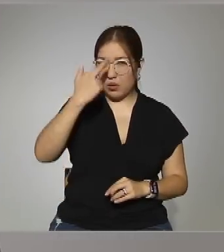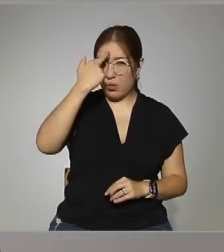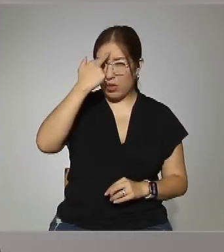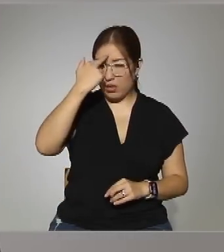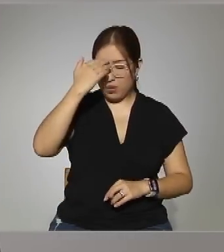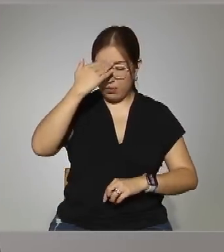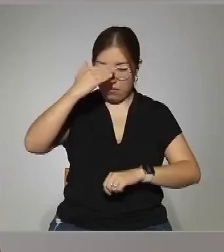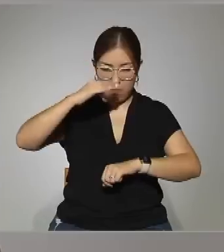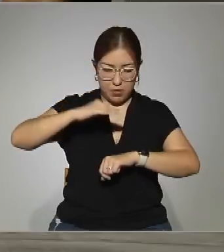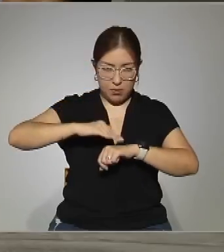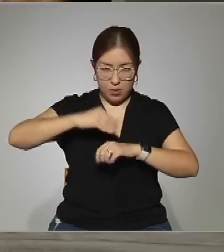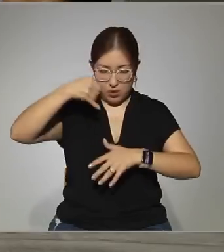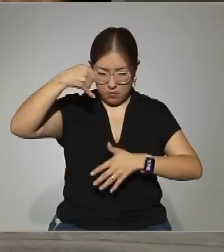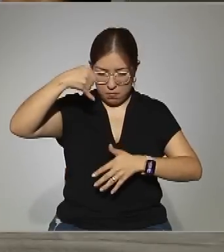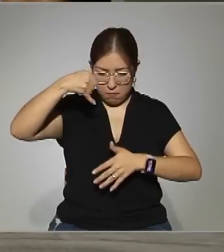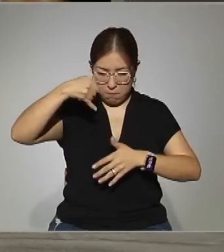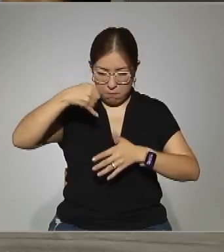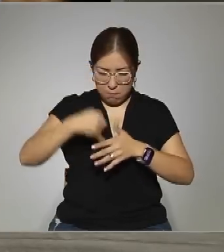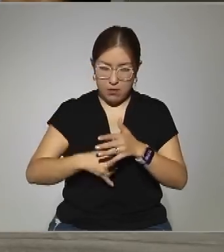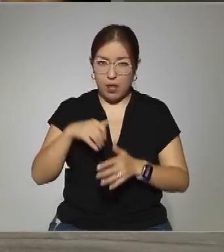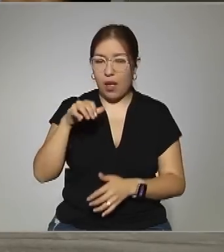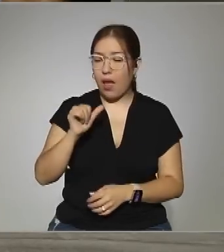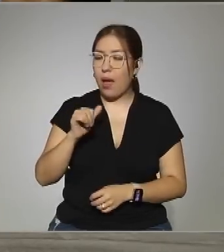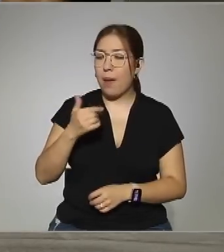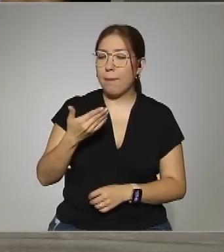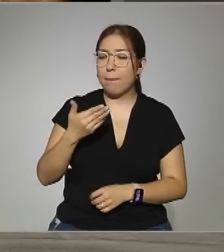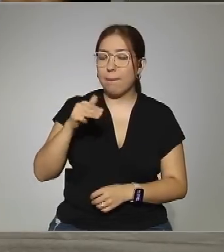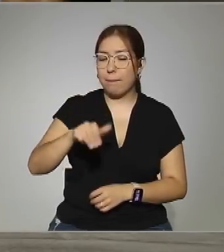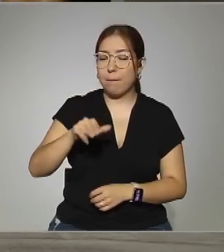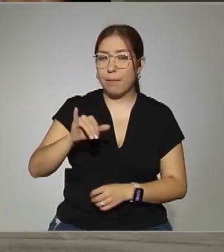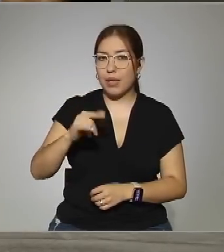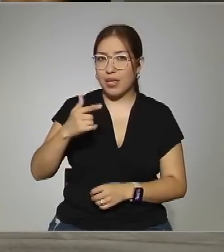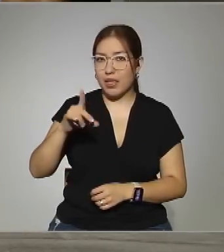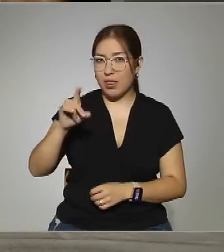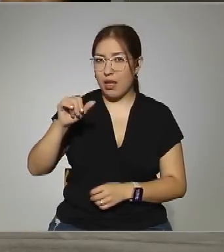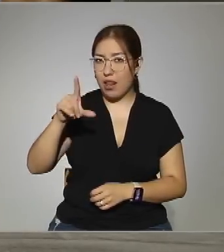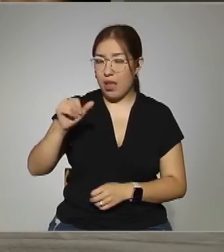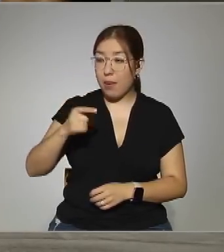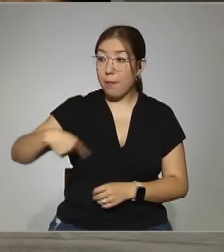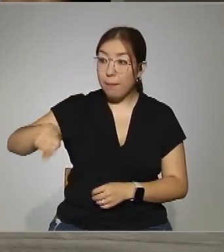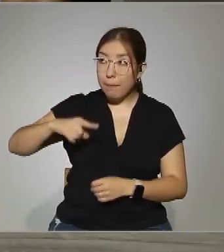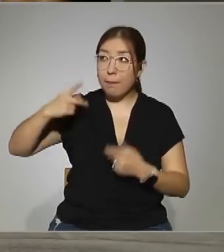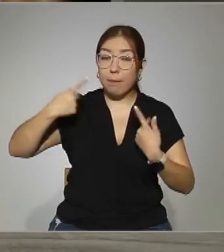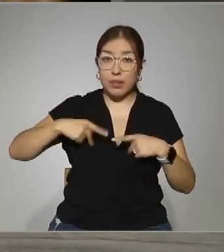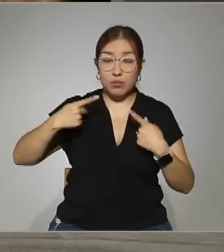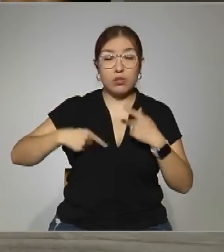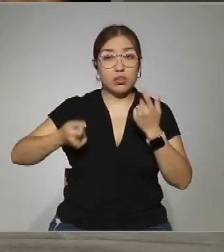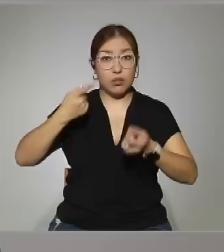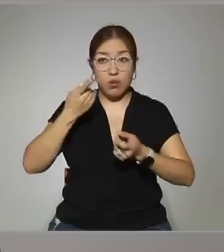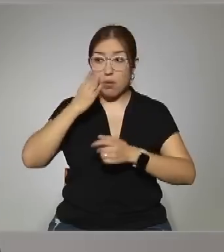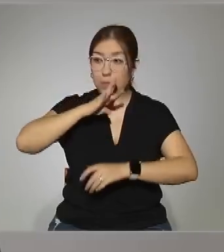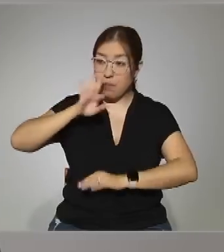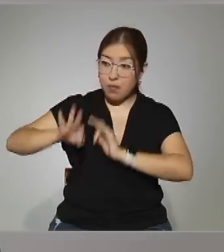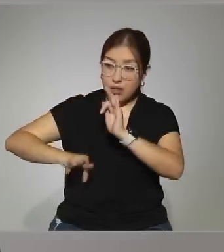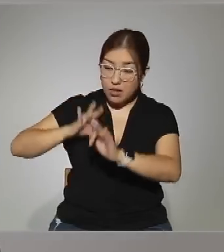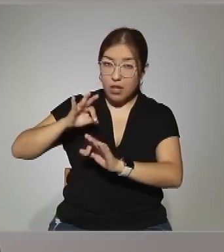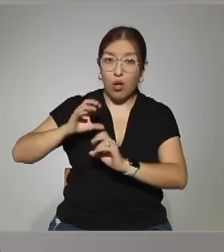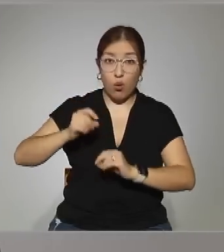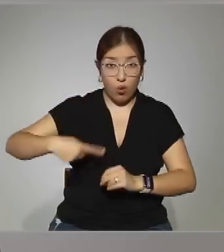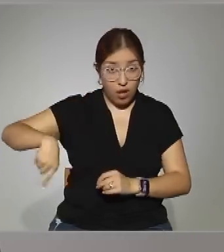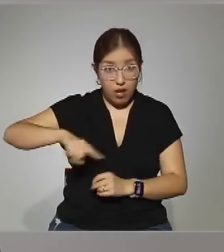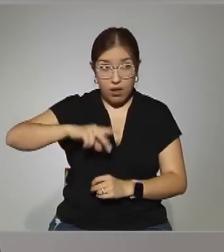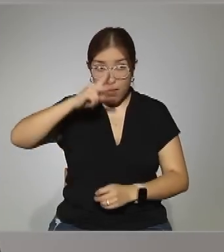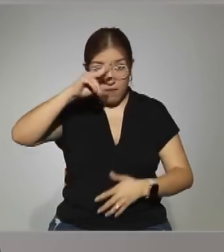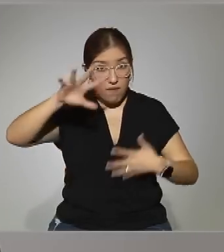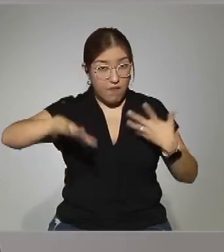nivel de la amígdala, donde las personas que son maltratadas, que son violentadas o que incluso son violentos,